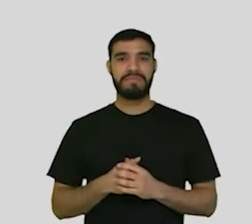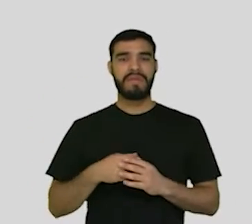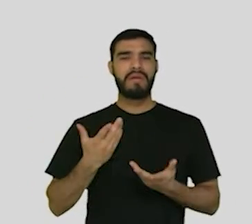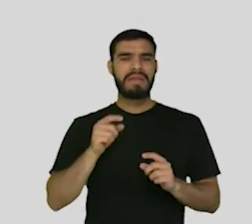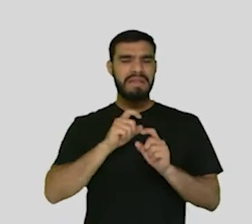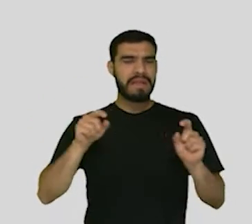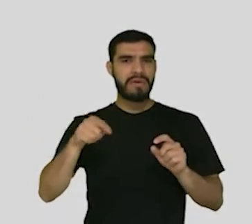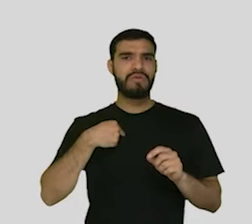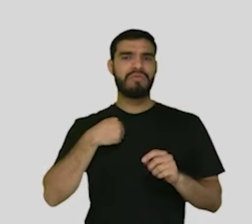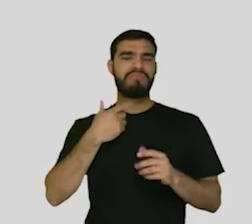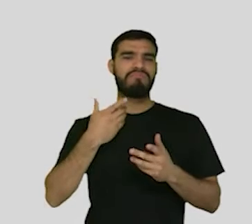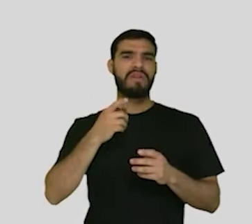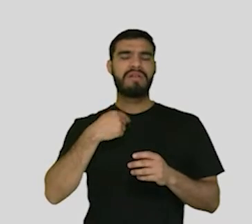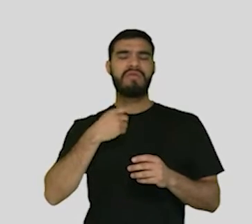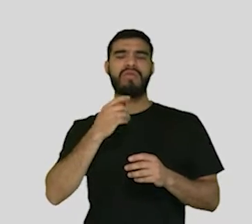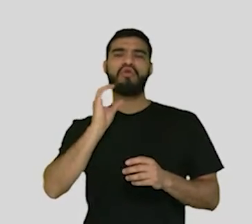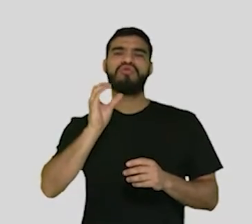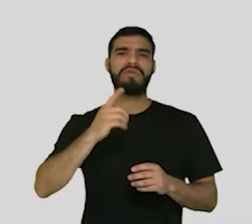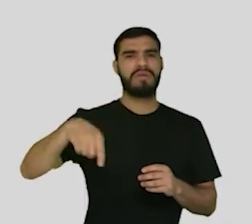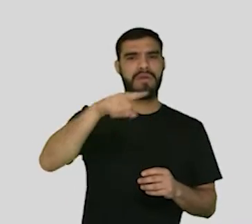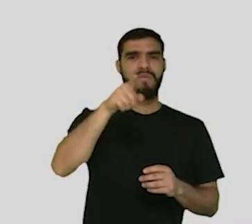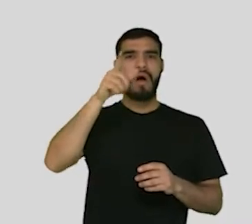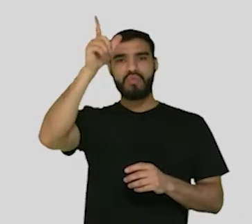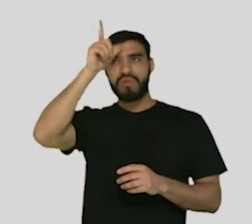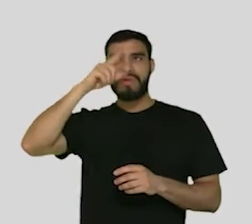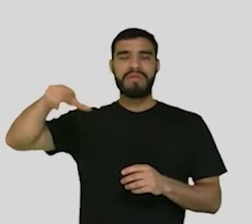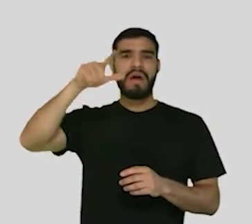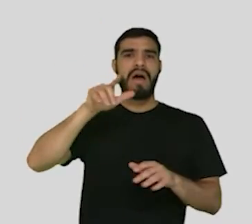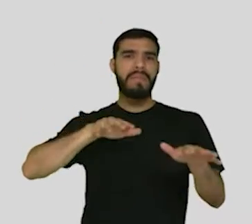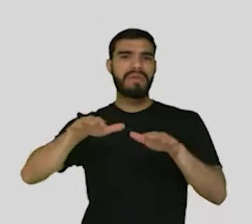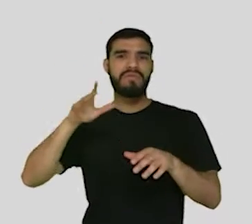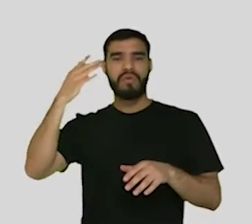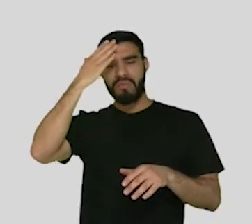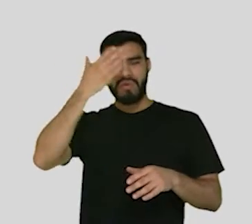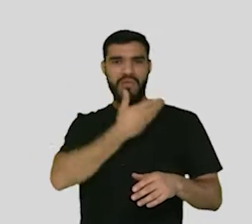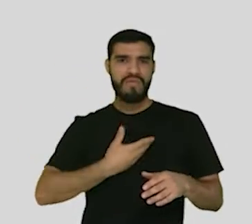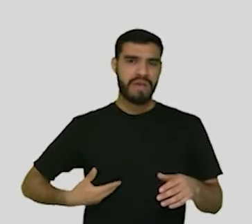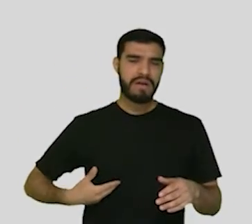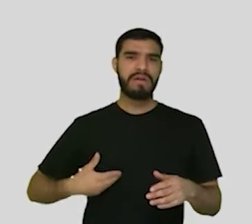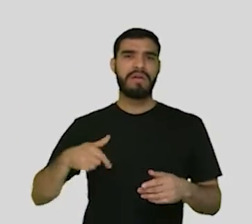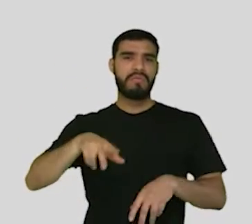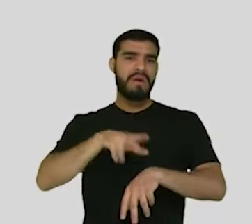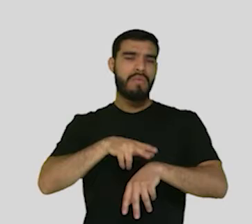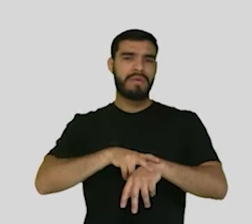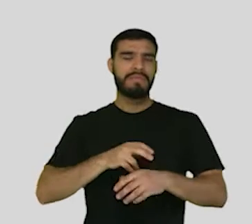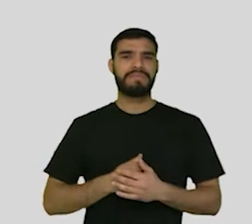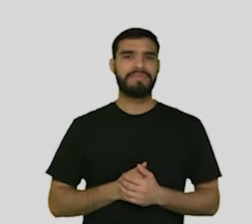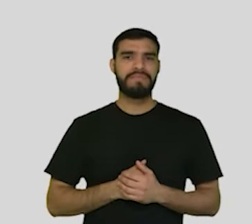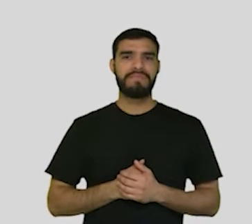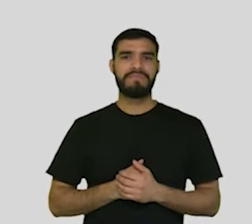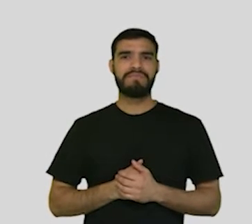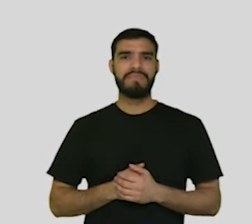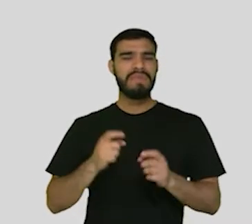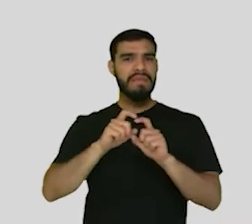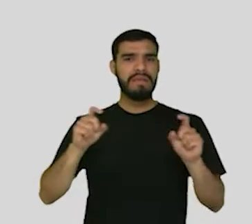Upeisramo, ñam ambotavo jena, ñan de ñamongueta, va en dereta, bruvisa cuerape, ñan de neta